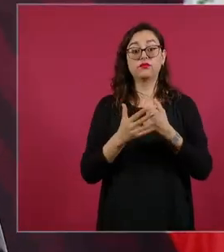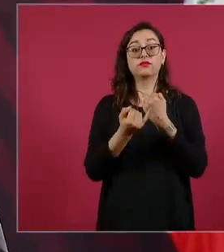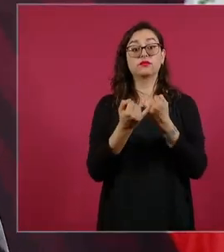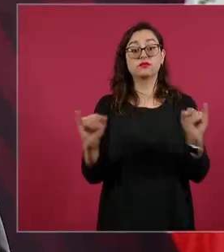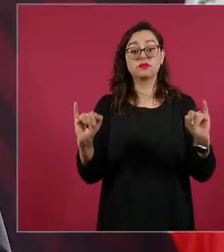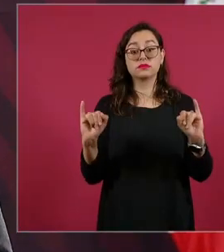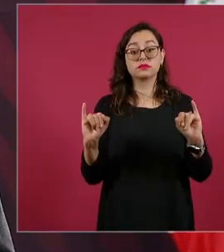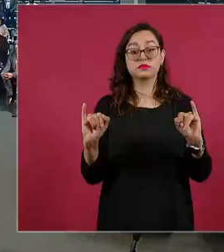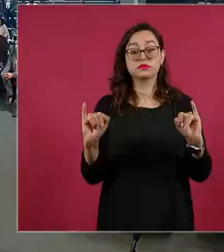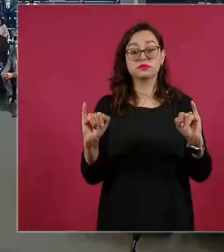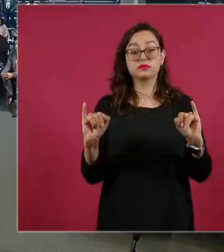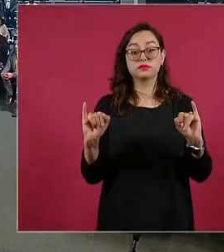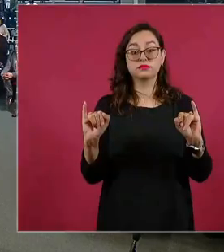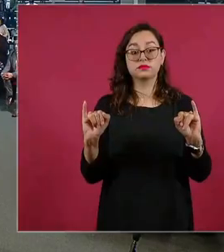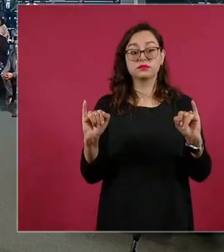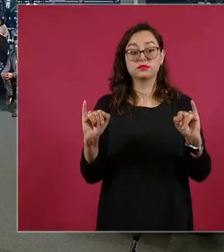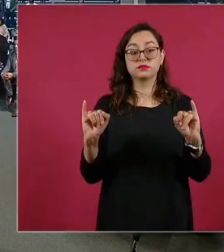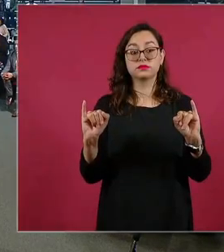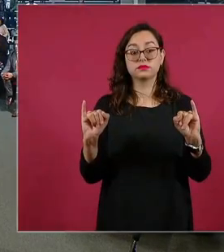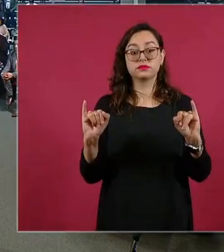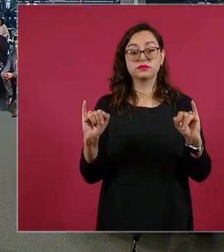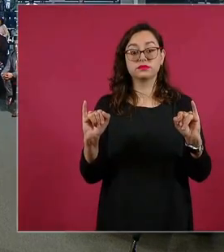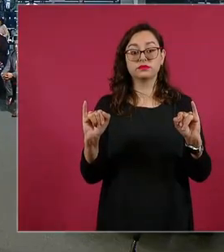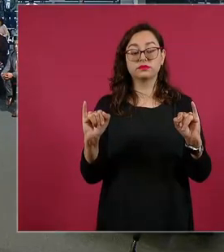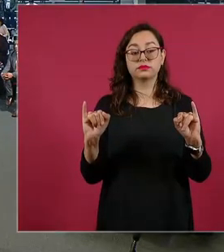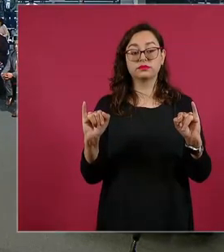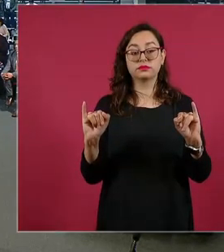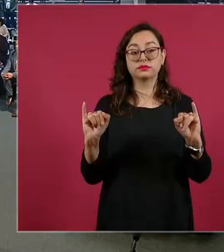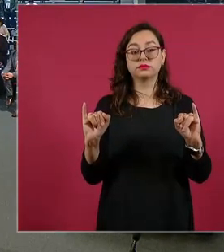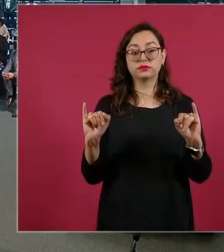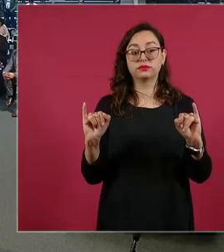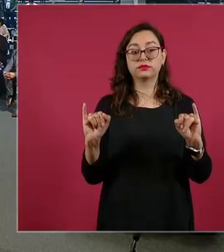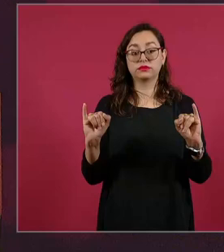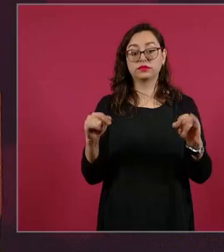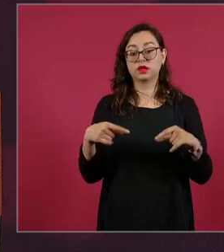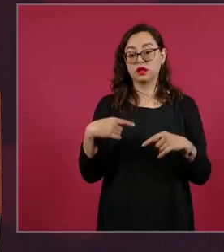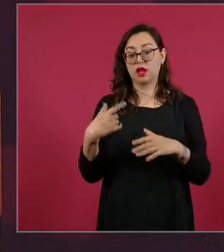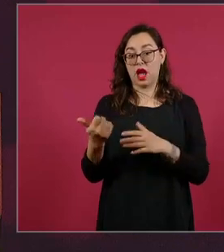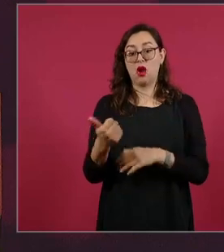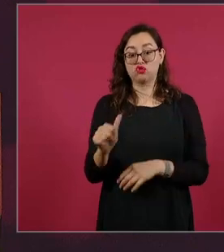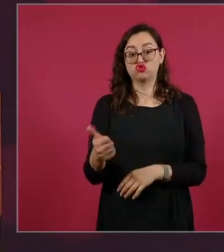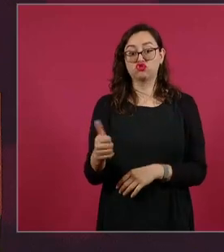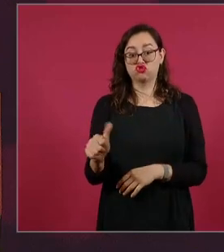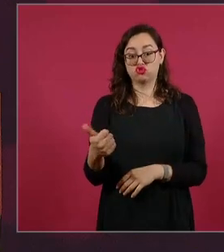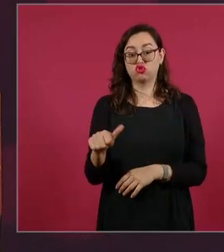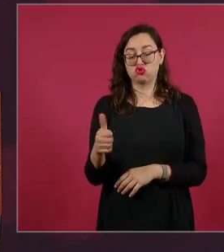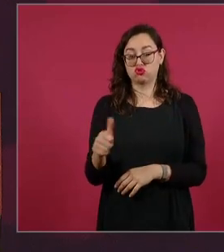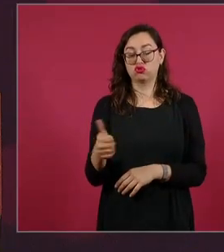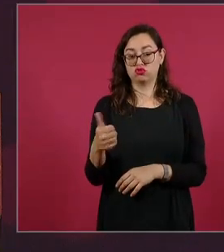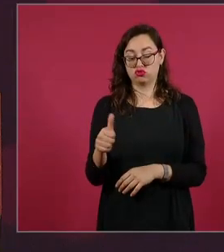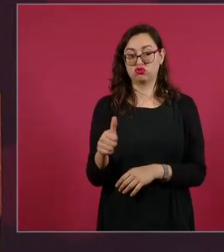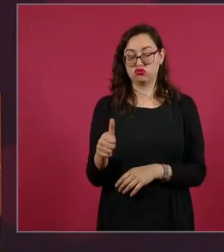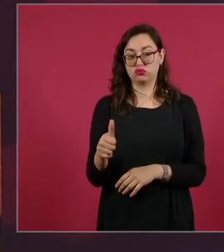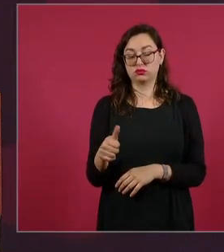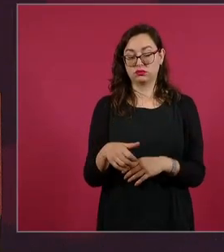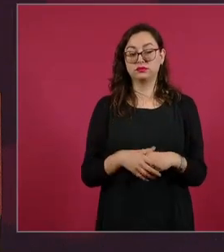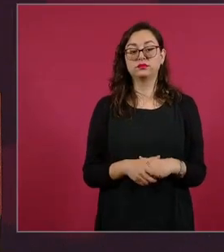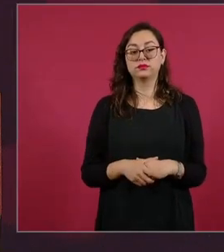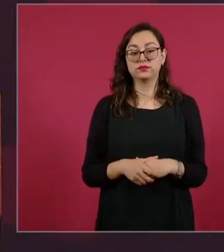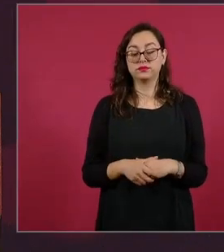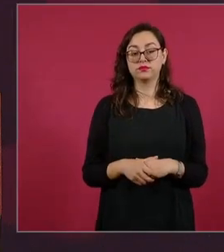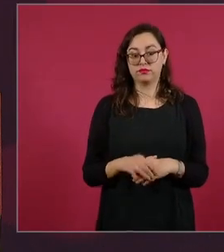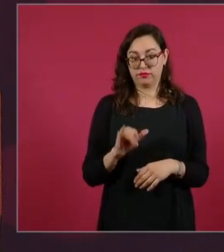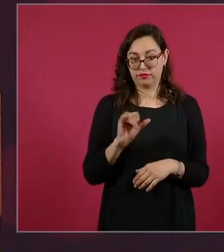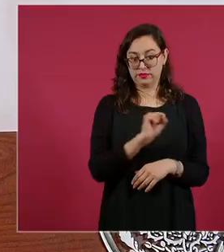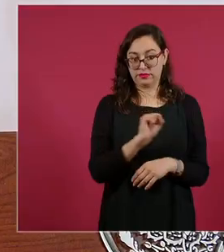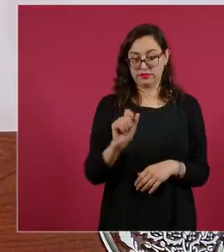este periodo de que al fin de la administración sería en el mes próximo seis del